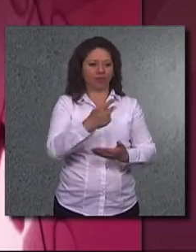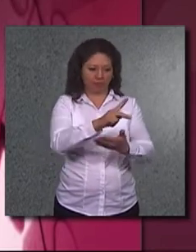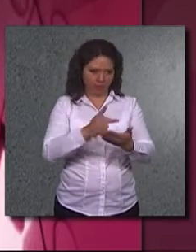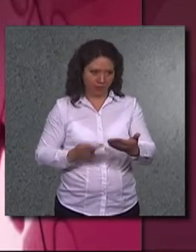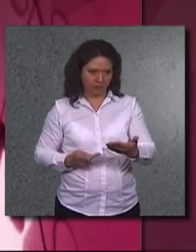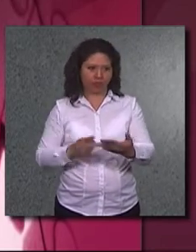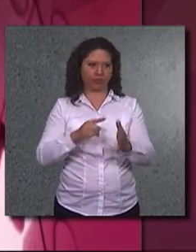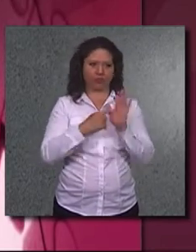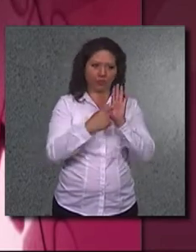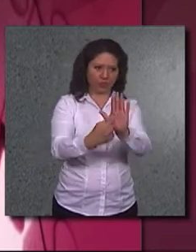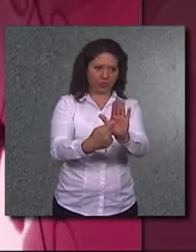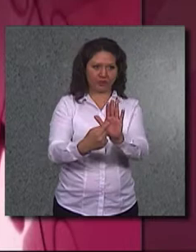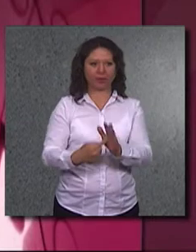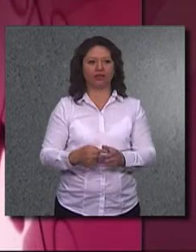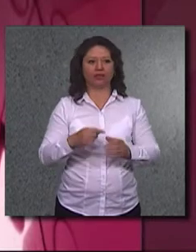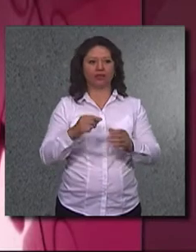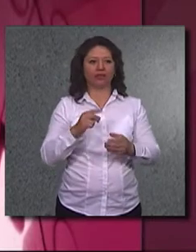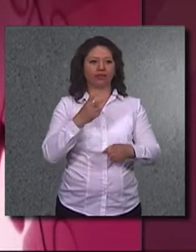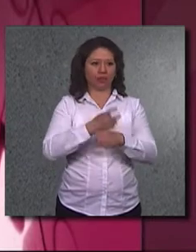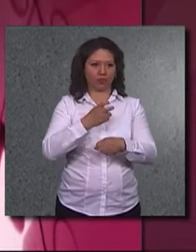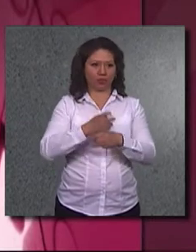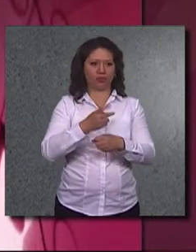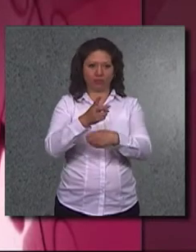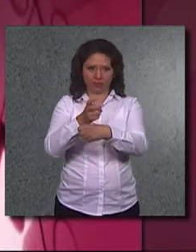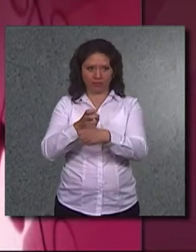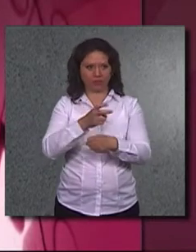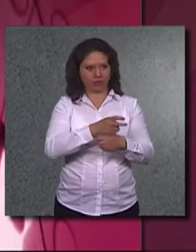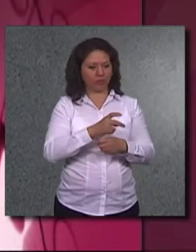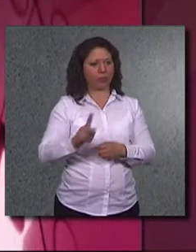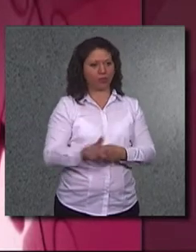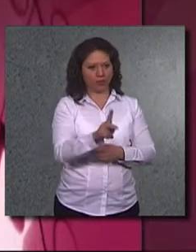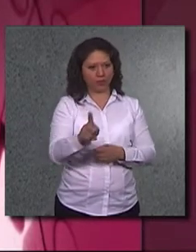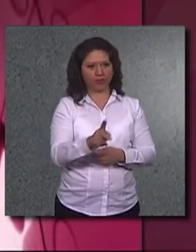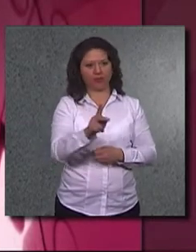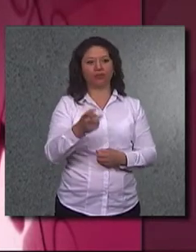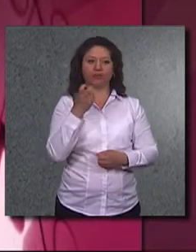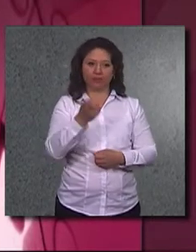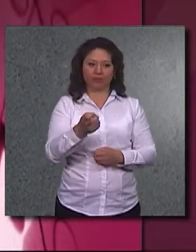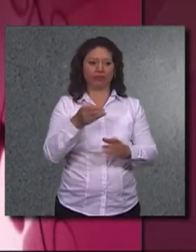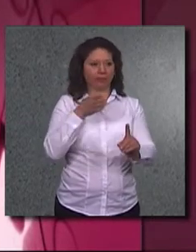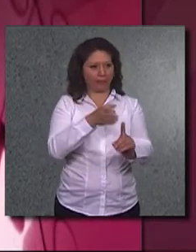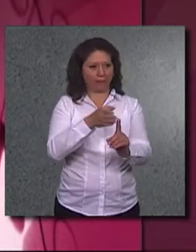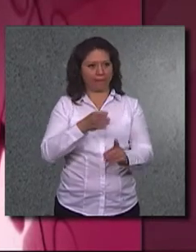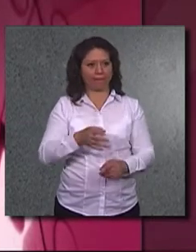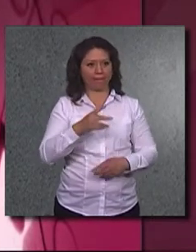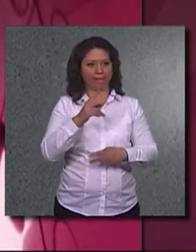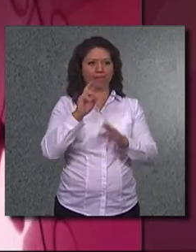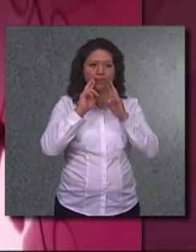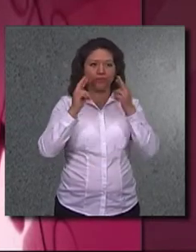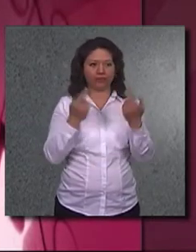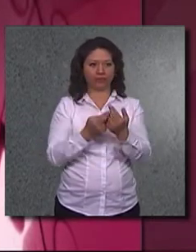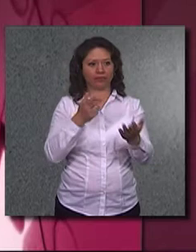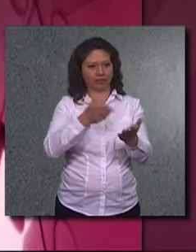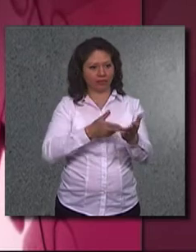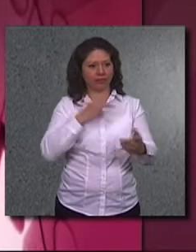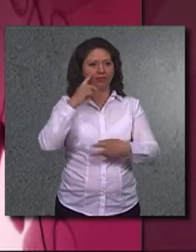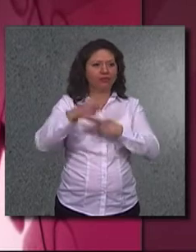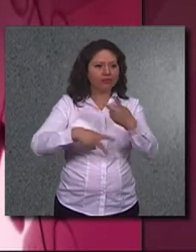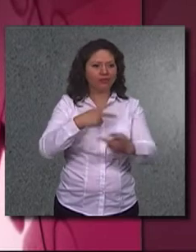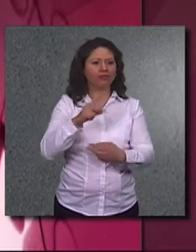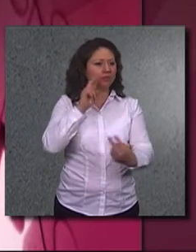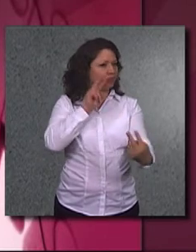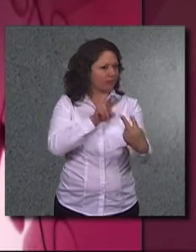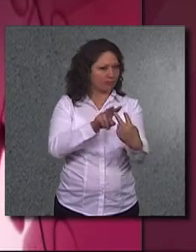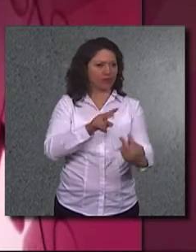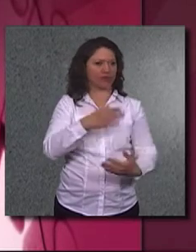proyecto y da muestras de las convocatorias públicas en este sentido la unidad técnica acude presencia